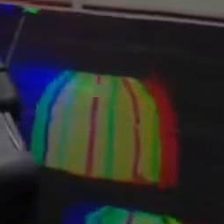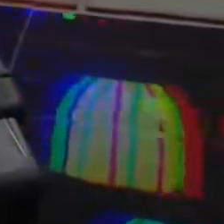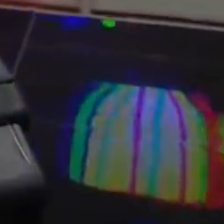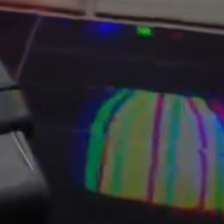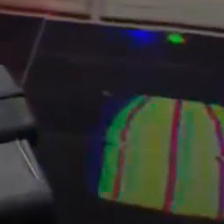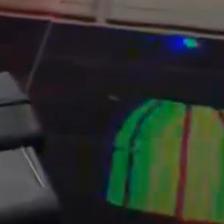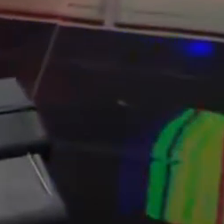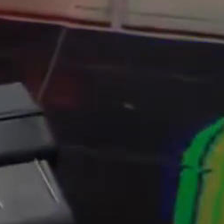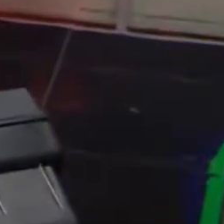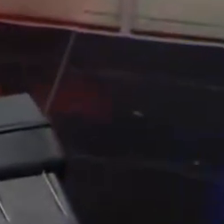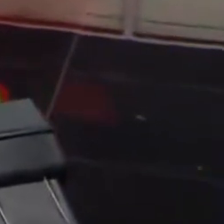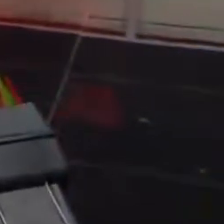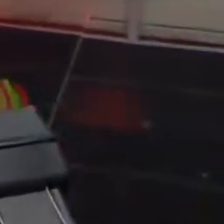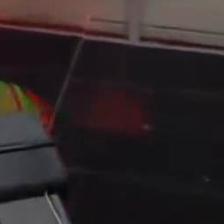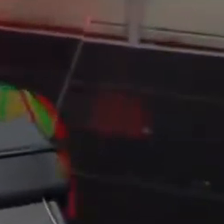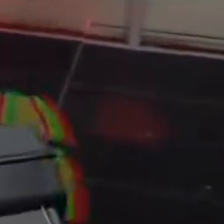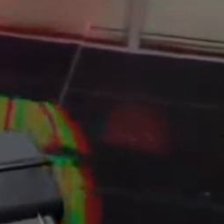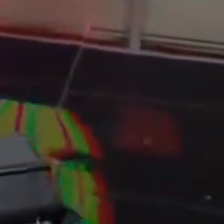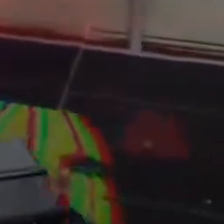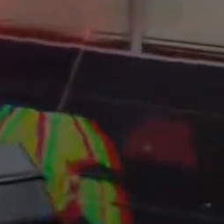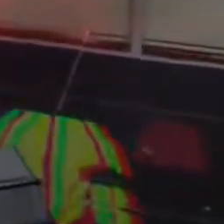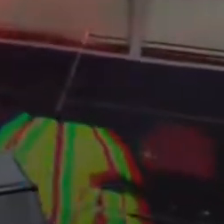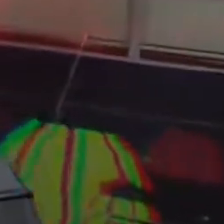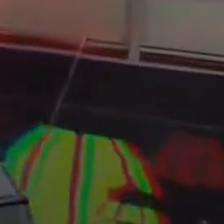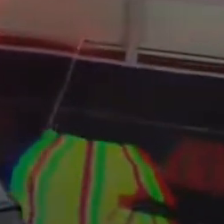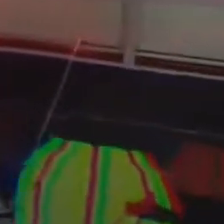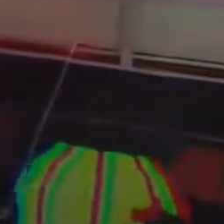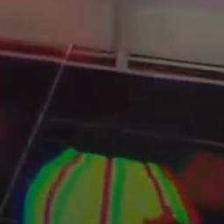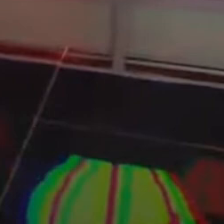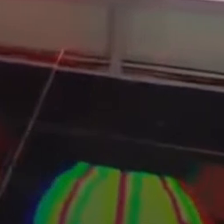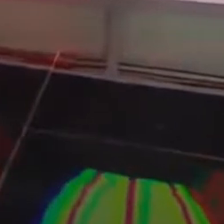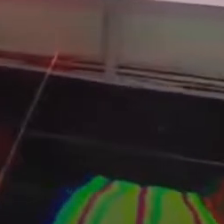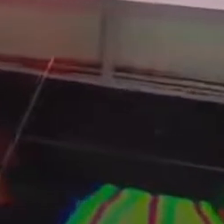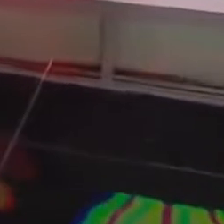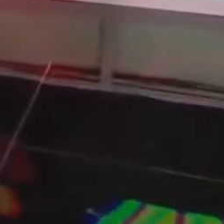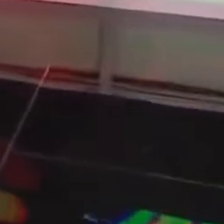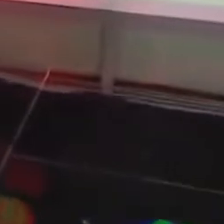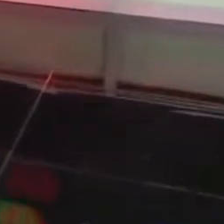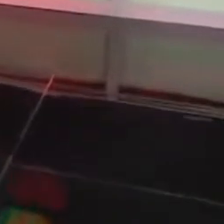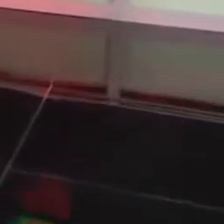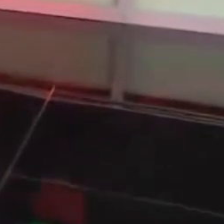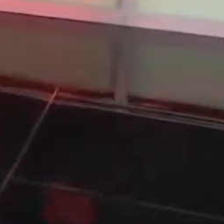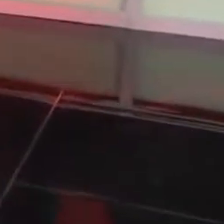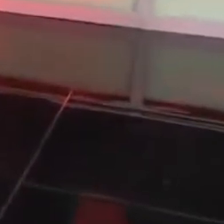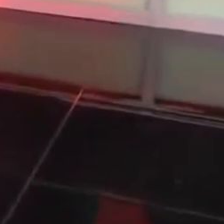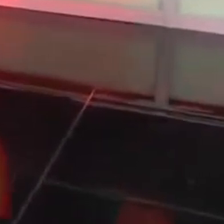Calandria, Misto y Sabia que alumbran en la ciudad con su trinal alborada.